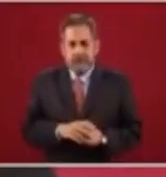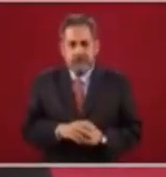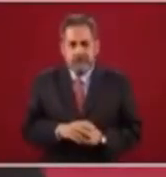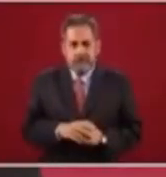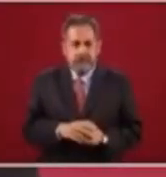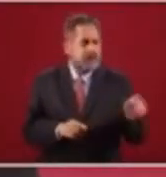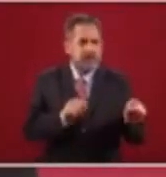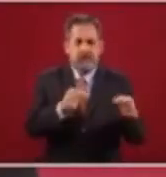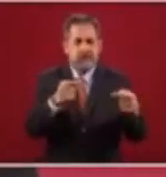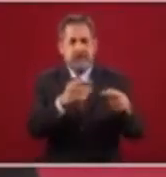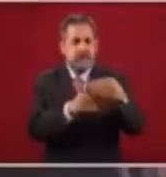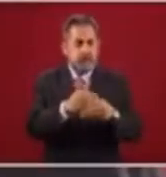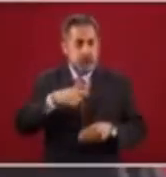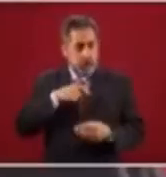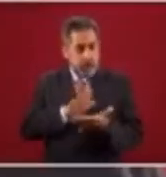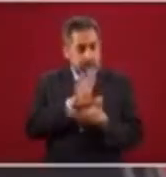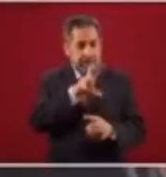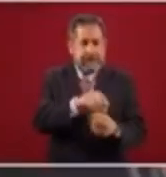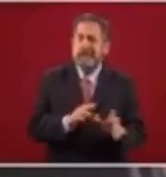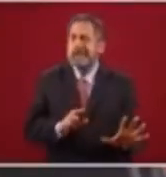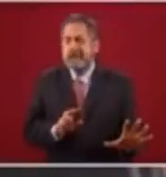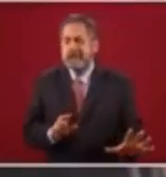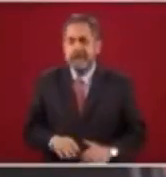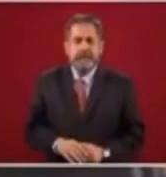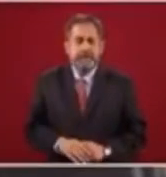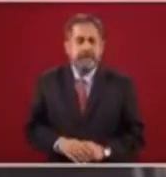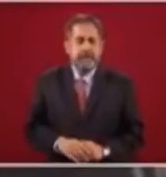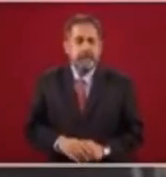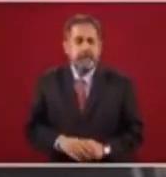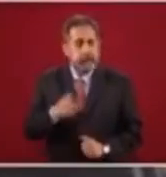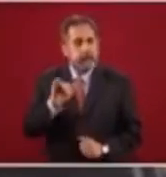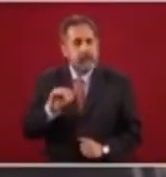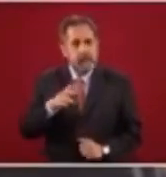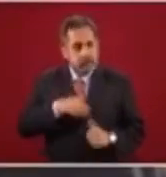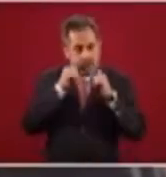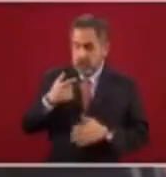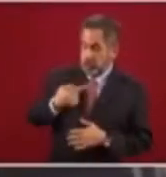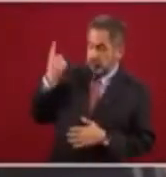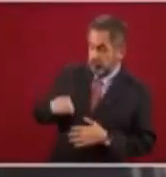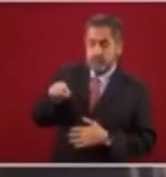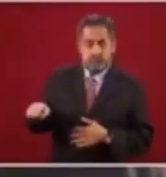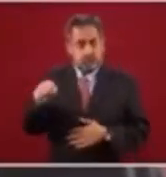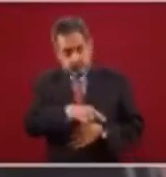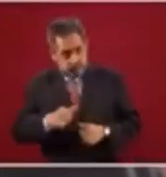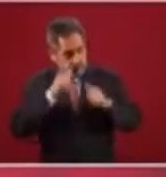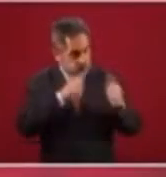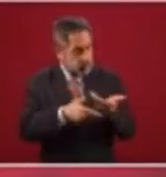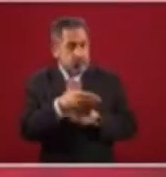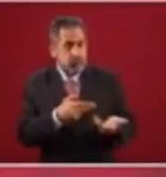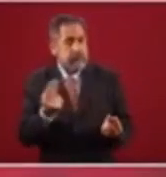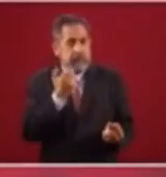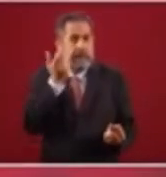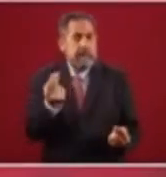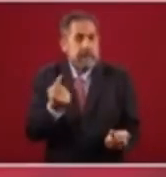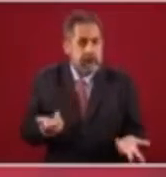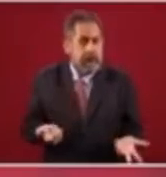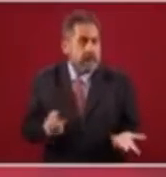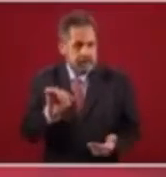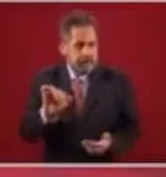tenga que estar directamente involucrado. Pero sí, se dio la instrucción de que fuesen atendidos,